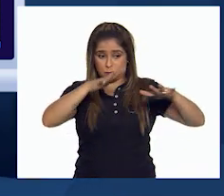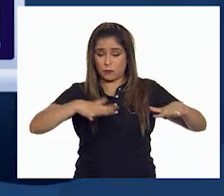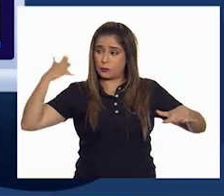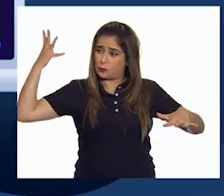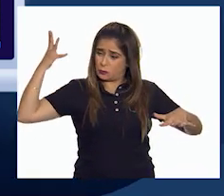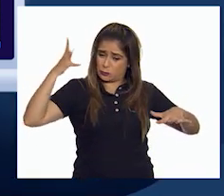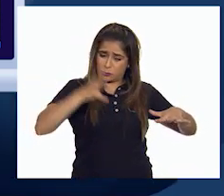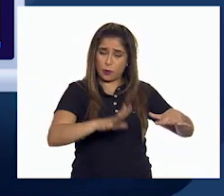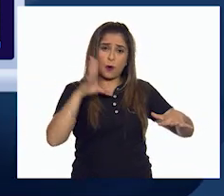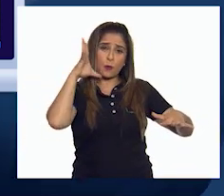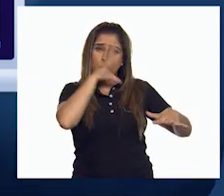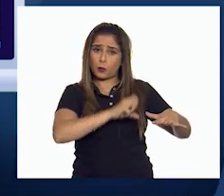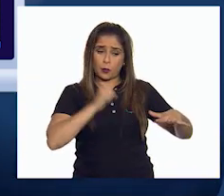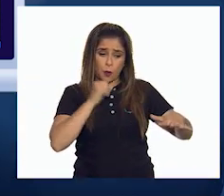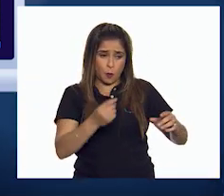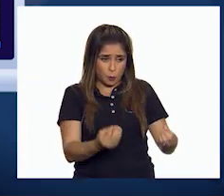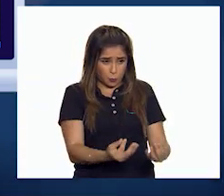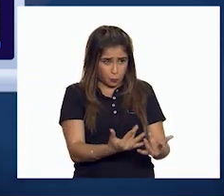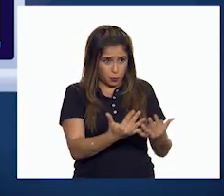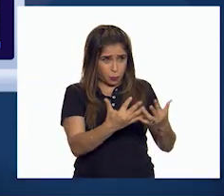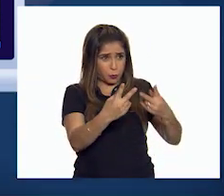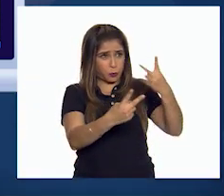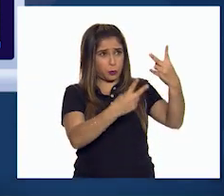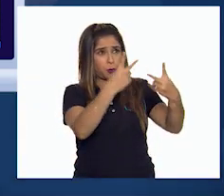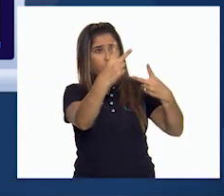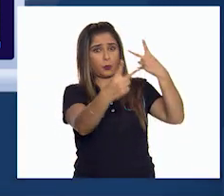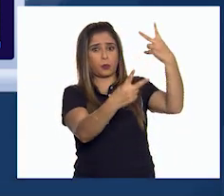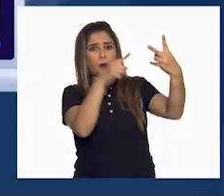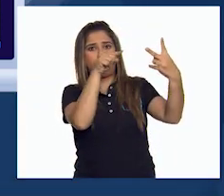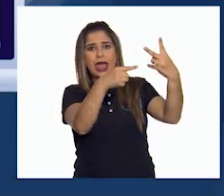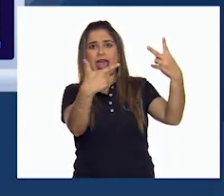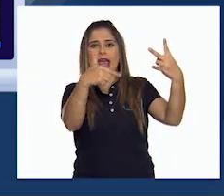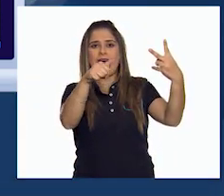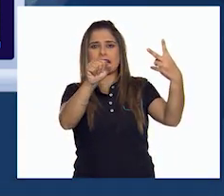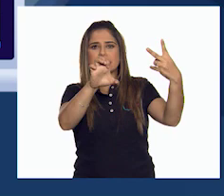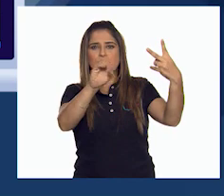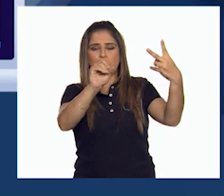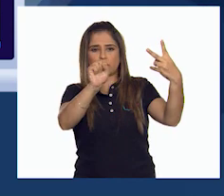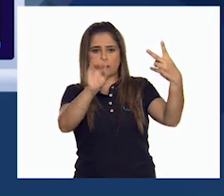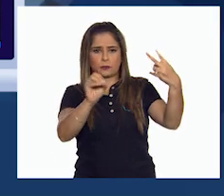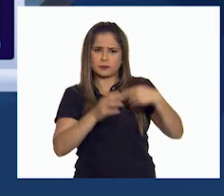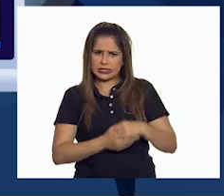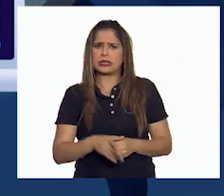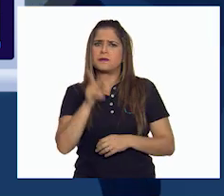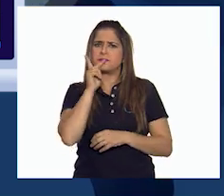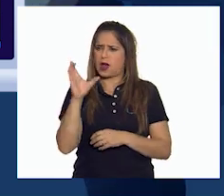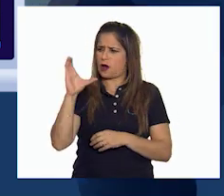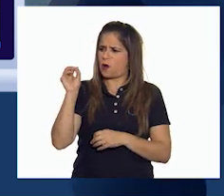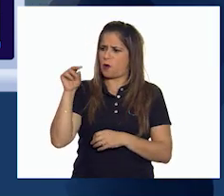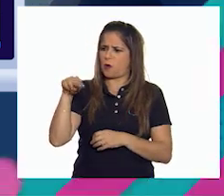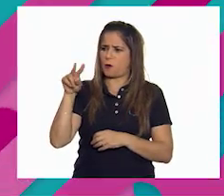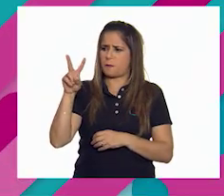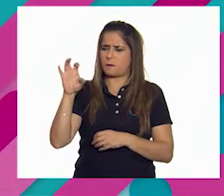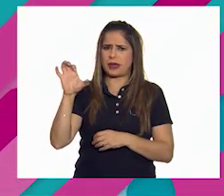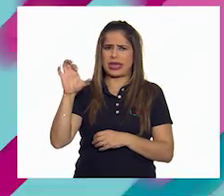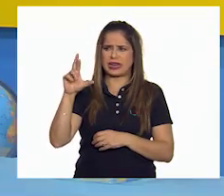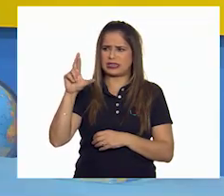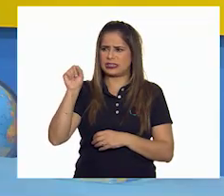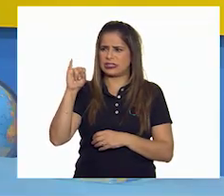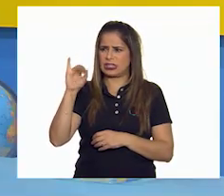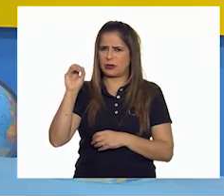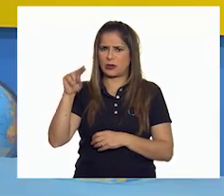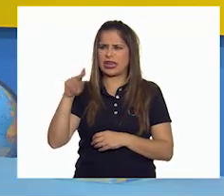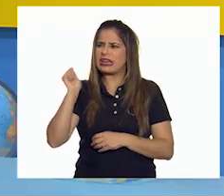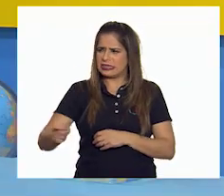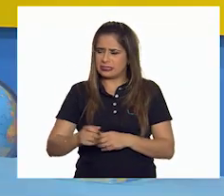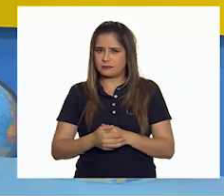a gaseoso. Maestra, ¿qué quiere decir en este caso la palabra conversión? Bien que lo preguntas. Aquí